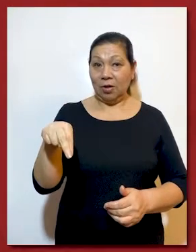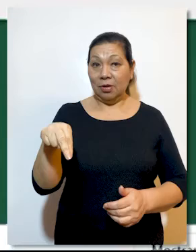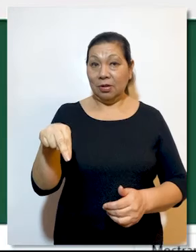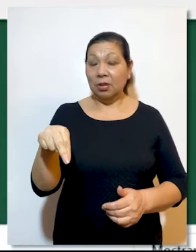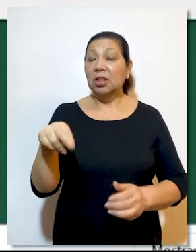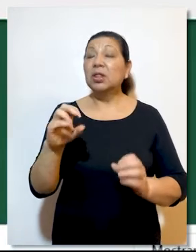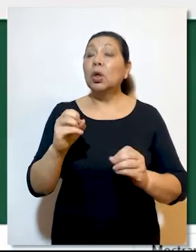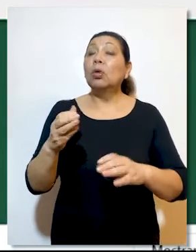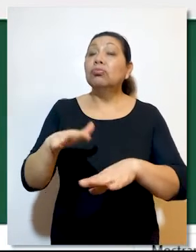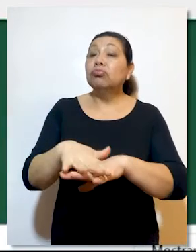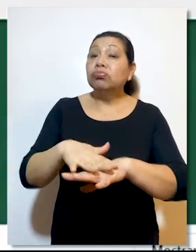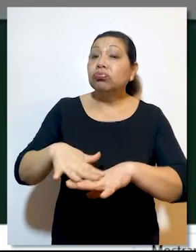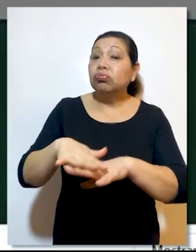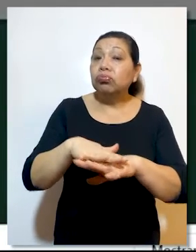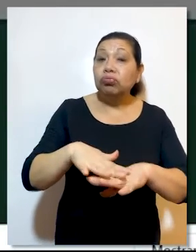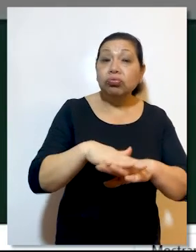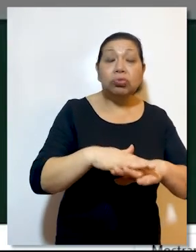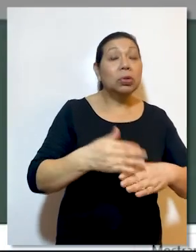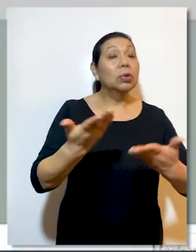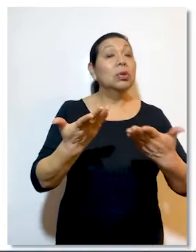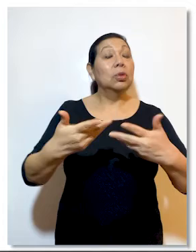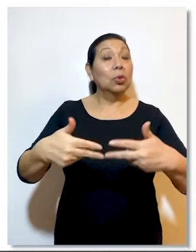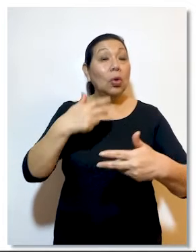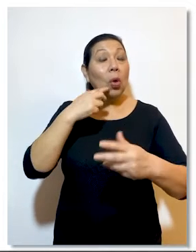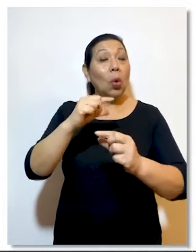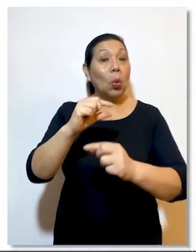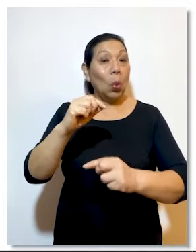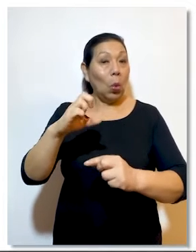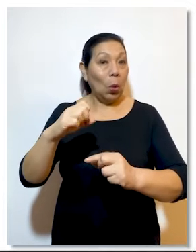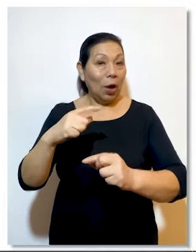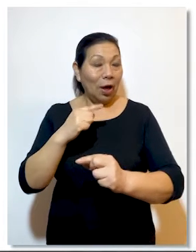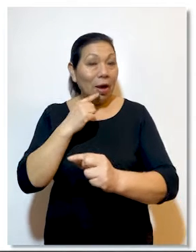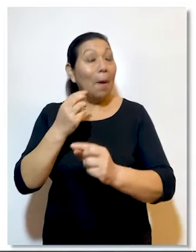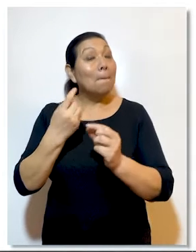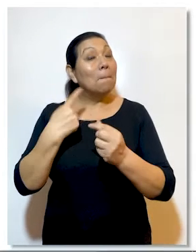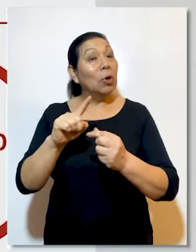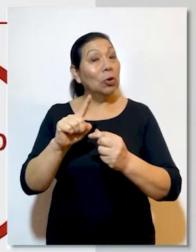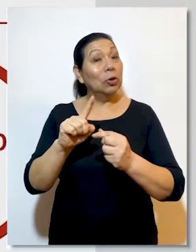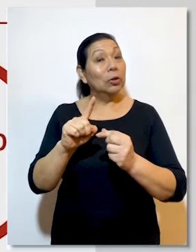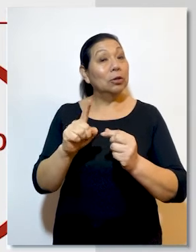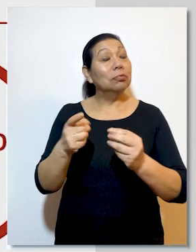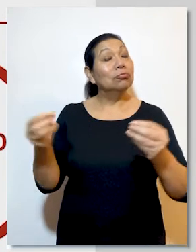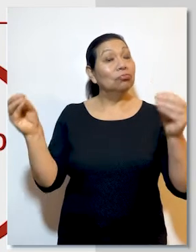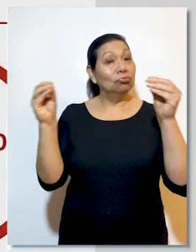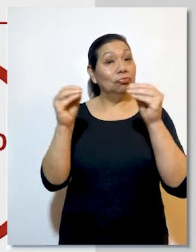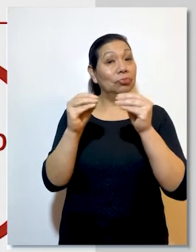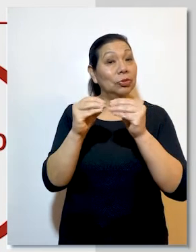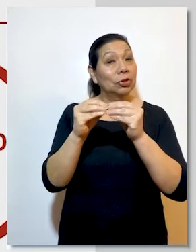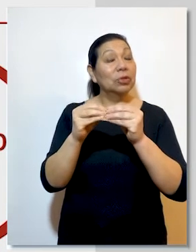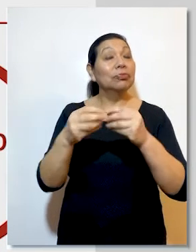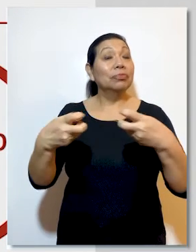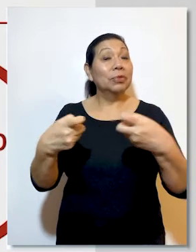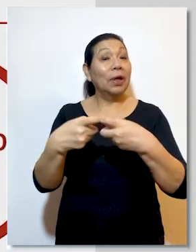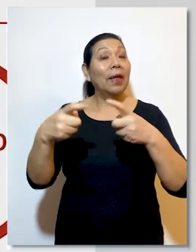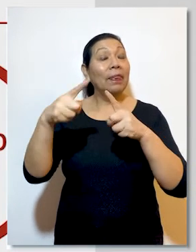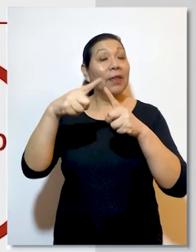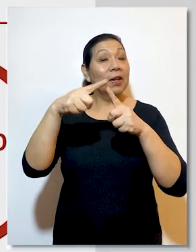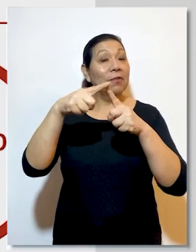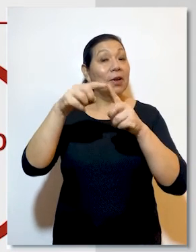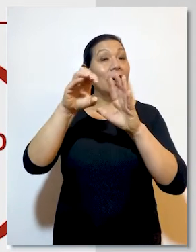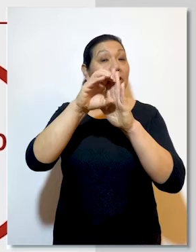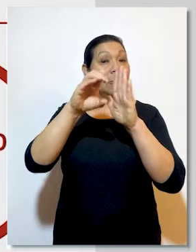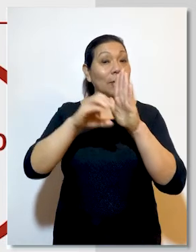Taboada. La audiencia se desarrolló mediante la plataforma Google Hangouts Meet y fue transmitida por nuestro canal digital